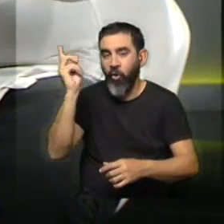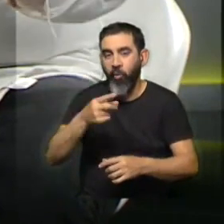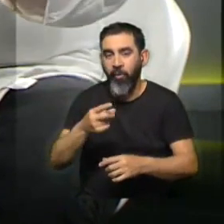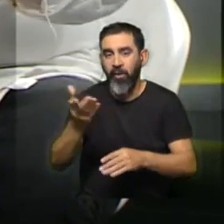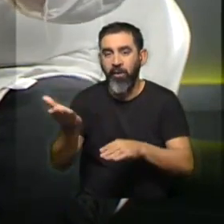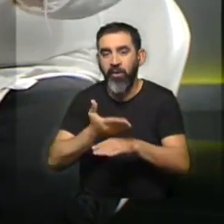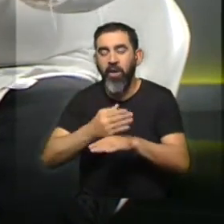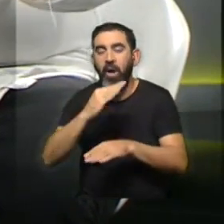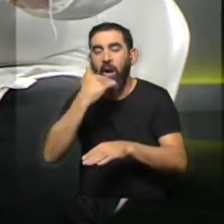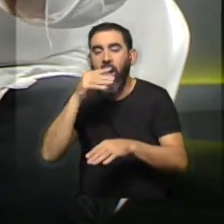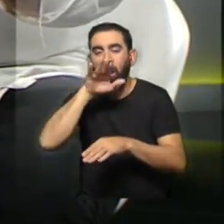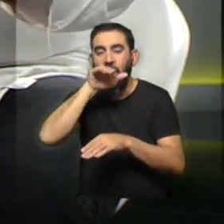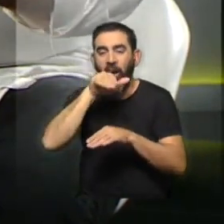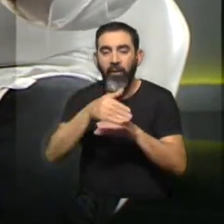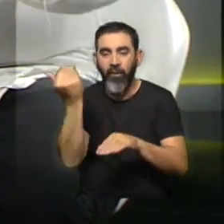sacaban la lengua.